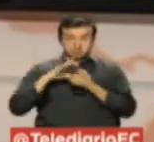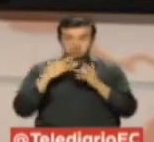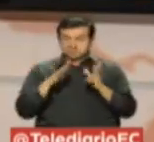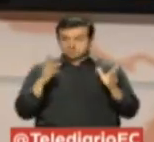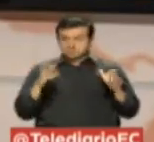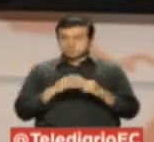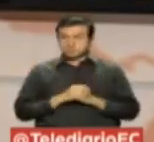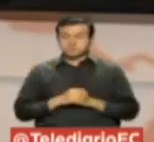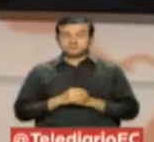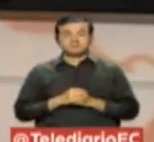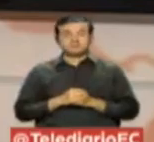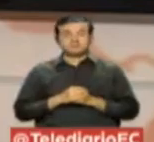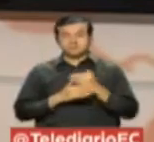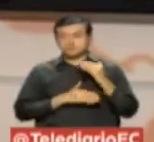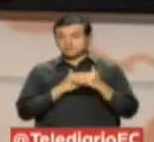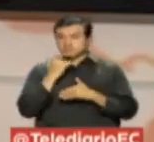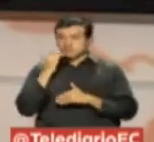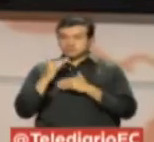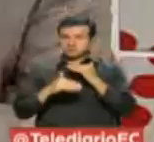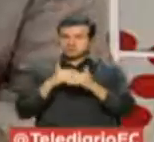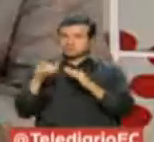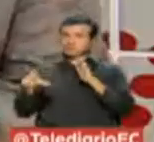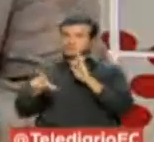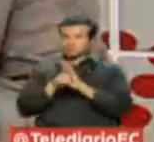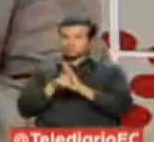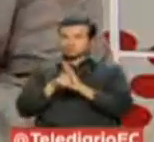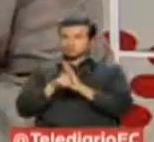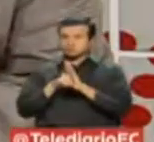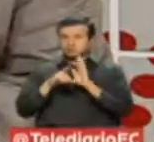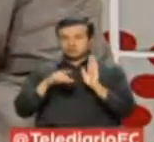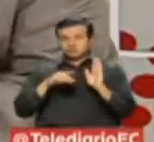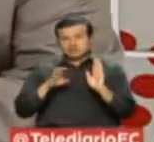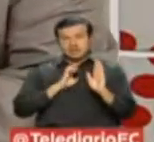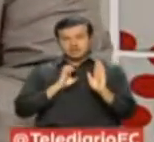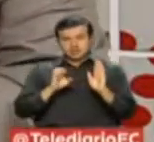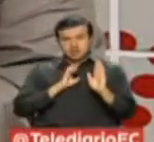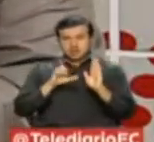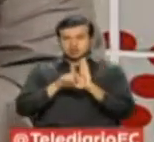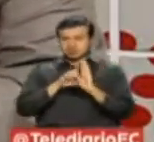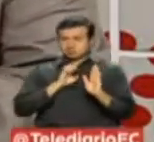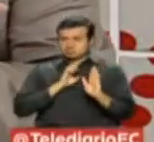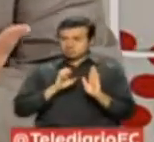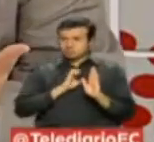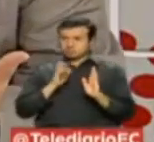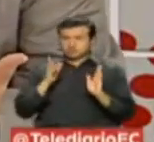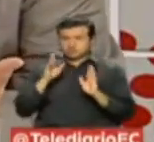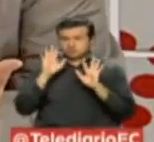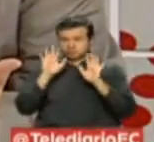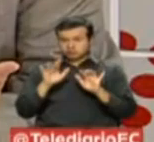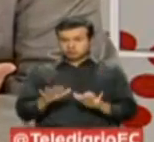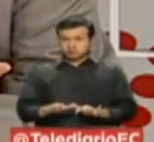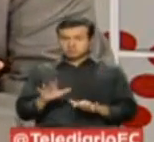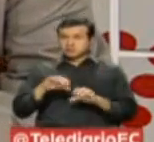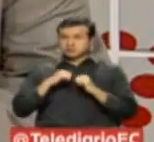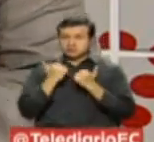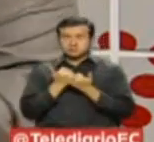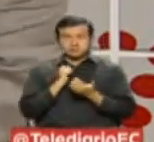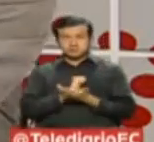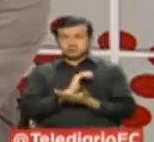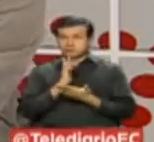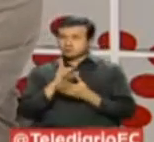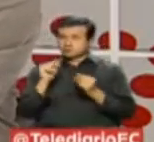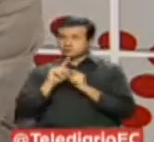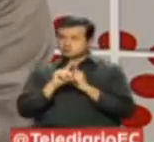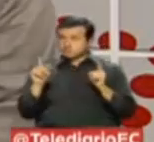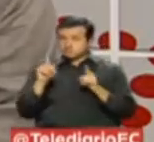pero ha pasado no sigue así está el código deontológico no no no era algo que tenía que redactar la asamblea para que